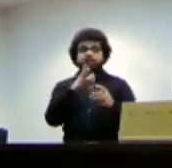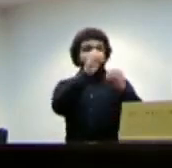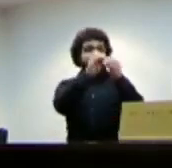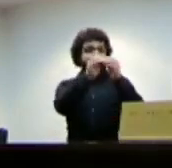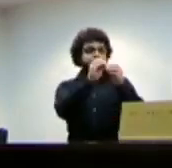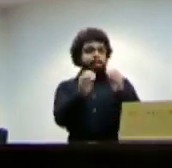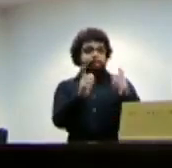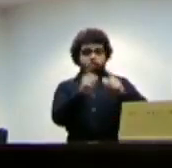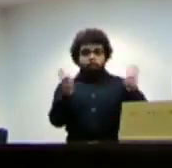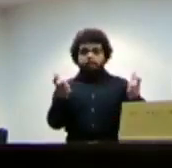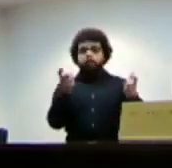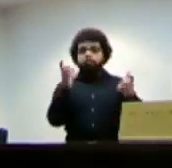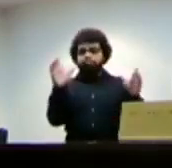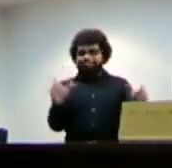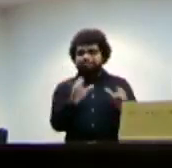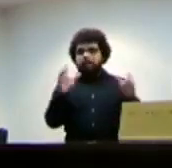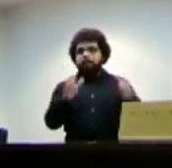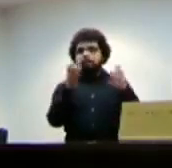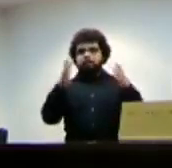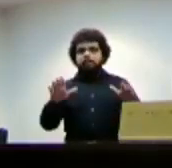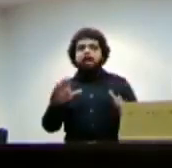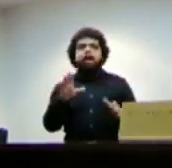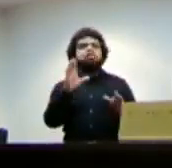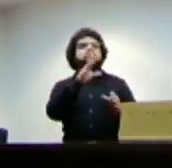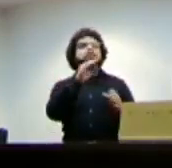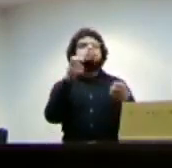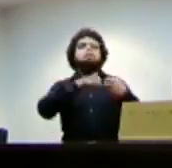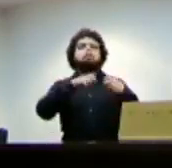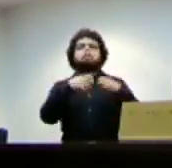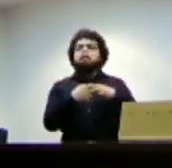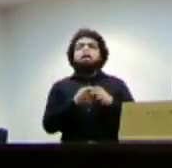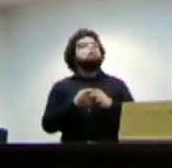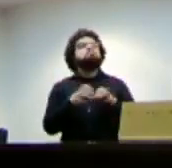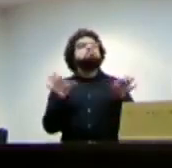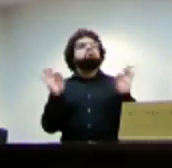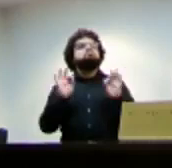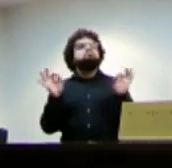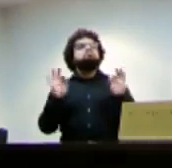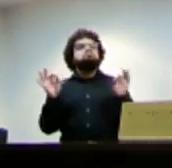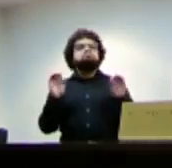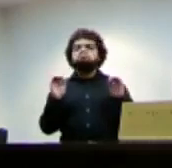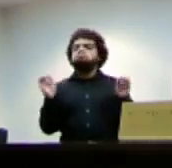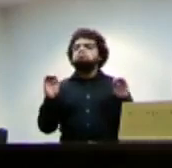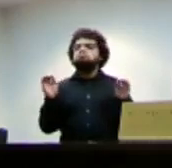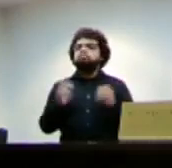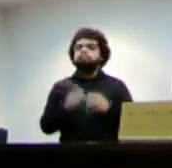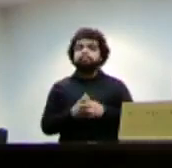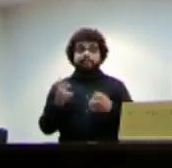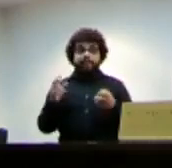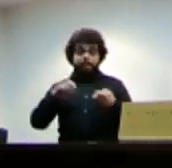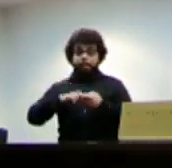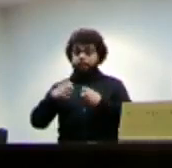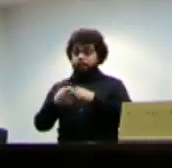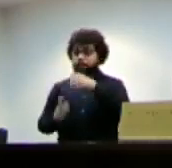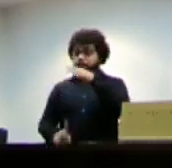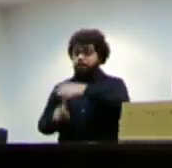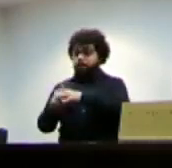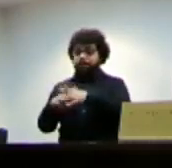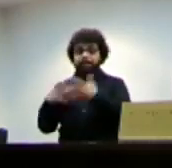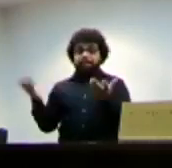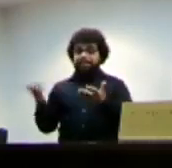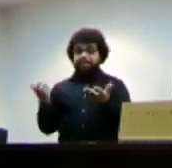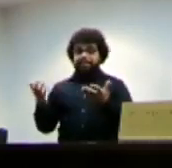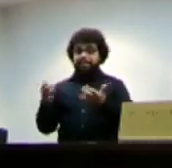mayor y en ese momento no había problema, ¿verdad? El problema surge cuando ahora, en